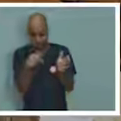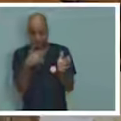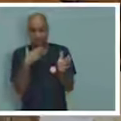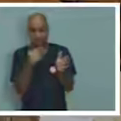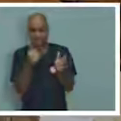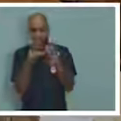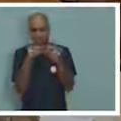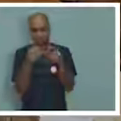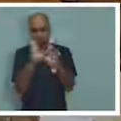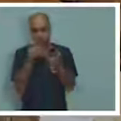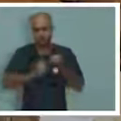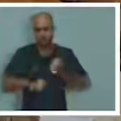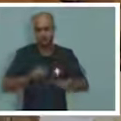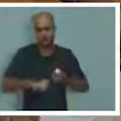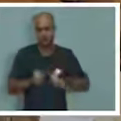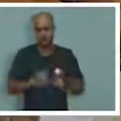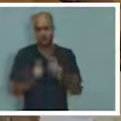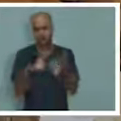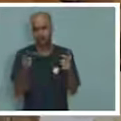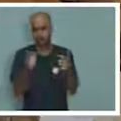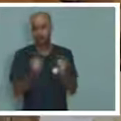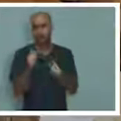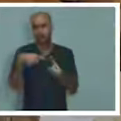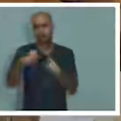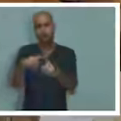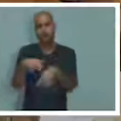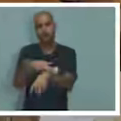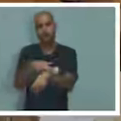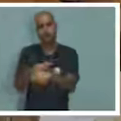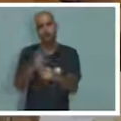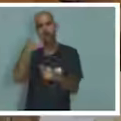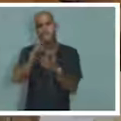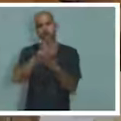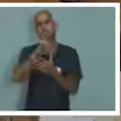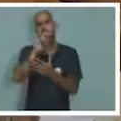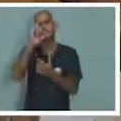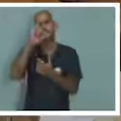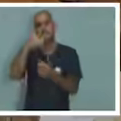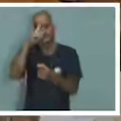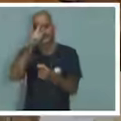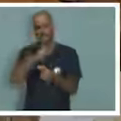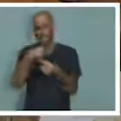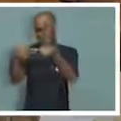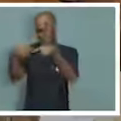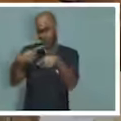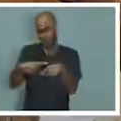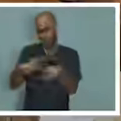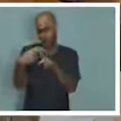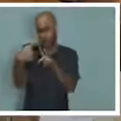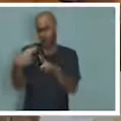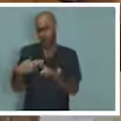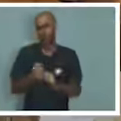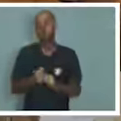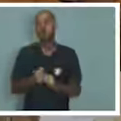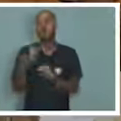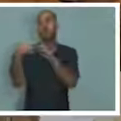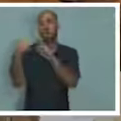reproductivos, por lo que se incorporan las razas Landrace, Yorkshire y Lacon. Esta raza comenzó su formación